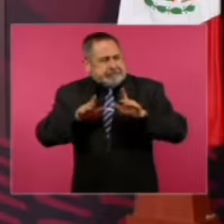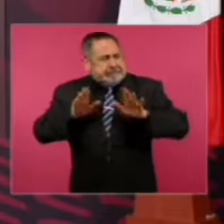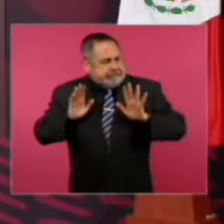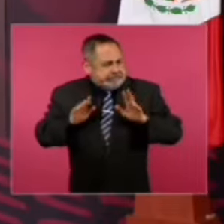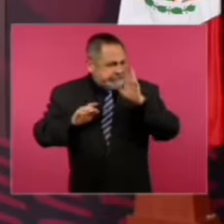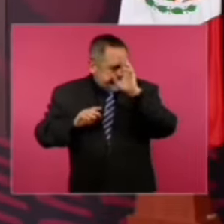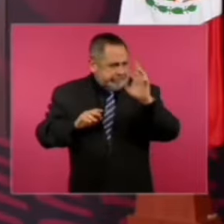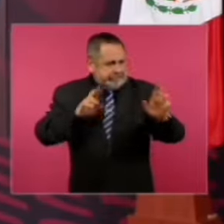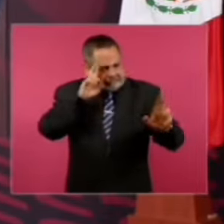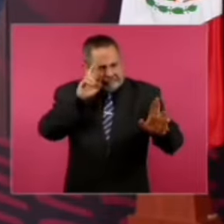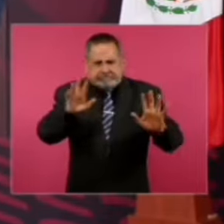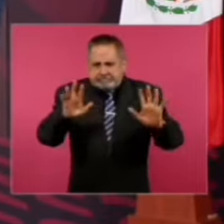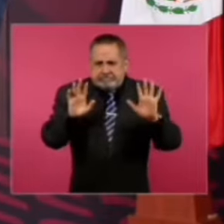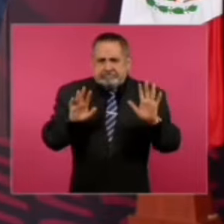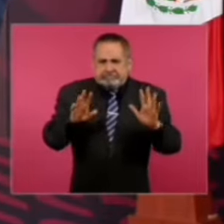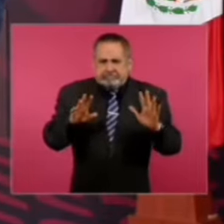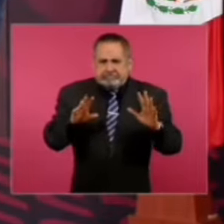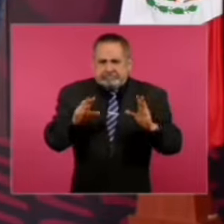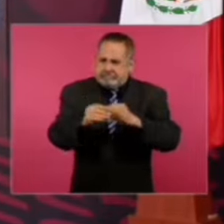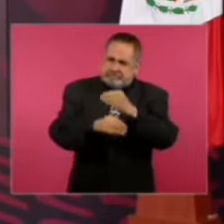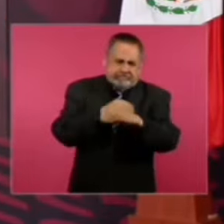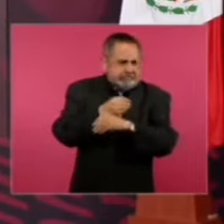no